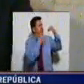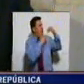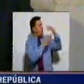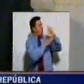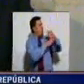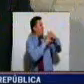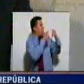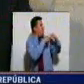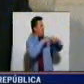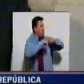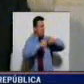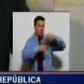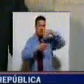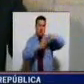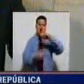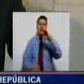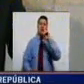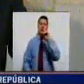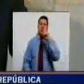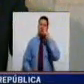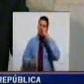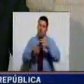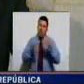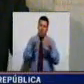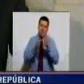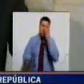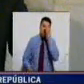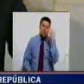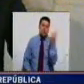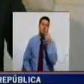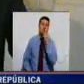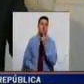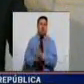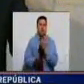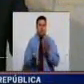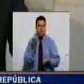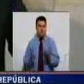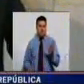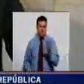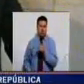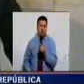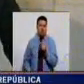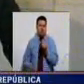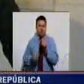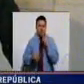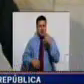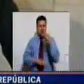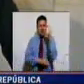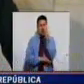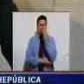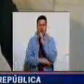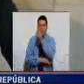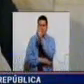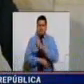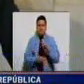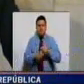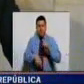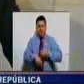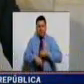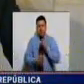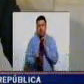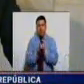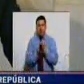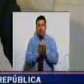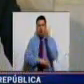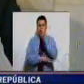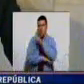mirar también la actuación del doctor Cárdenas con cuidado, porque él es probablemente en toda esta etapa de la historia de Colombia la persona que más tiempo ha estado en la